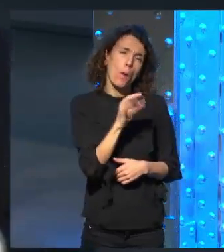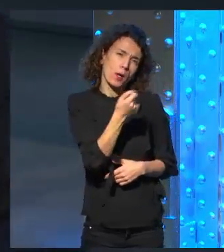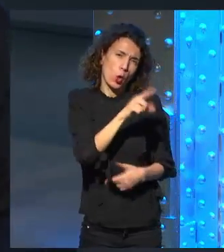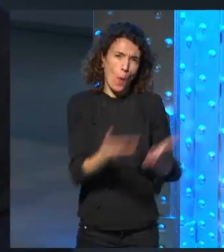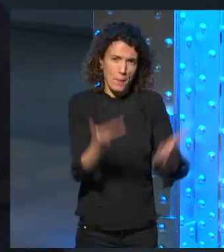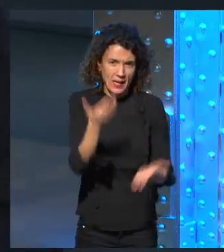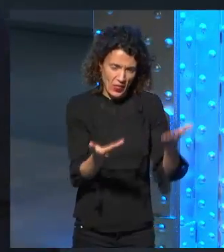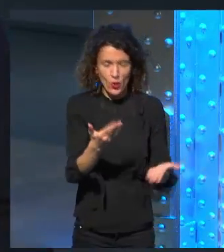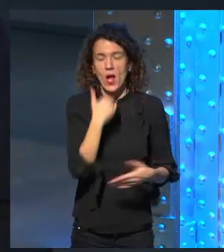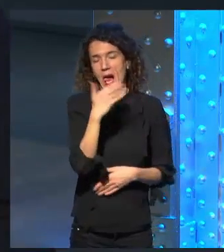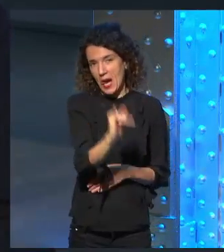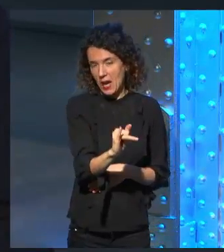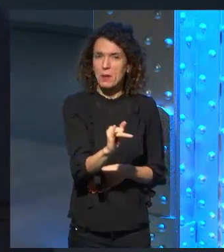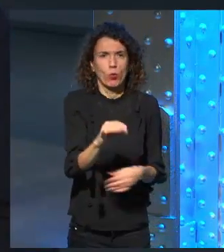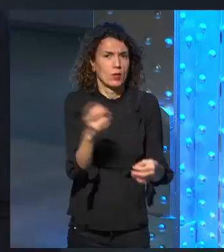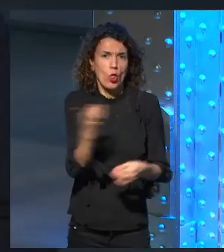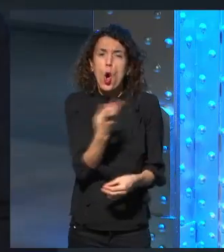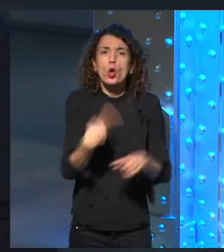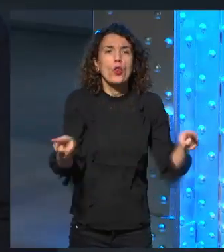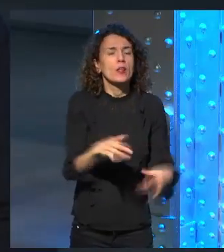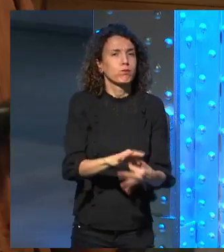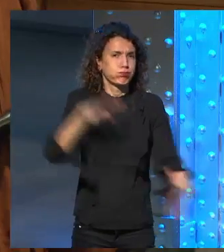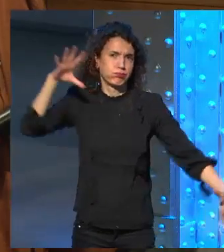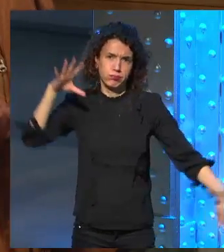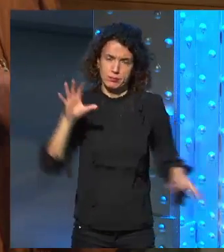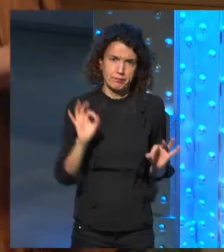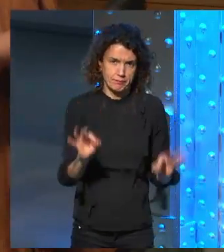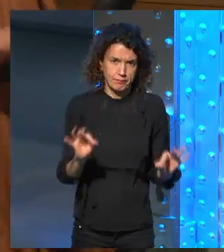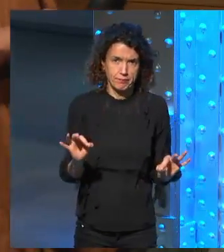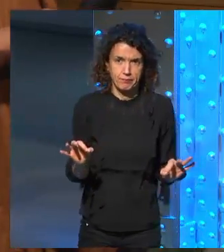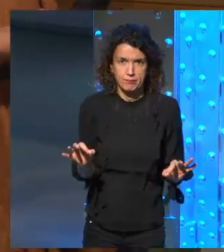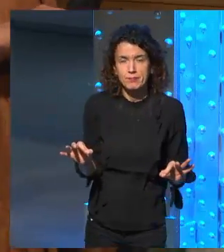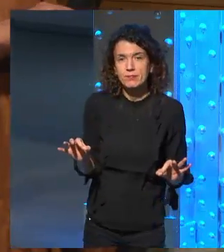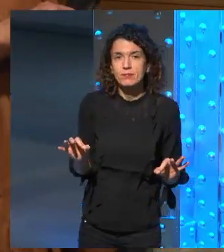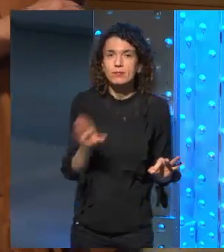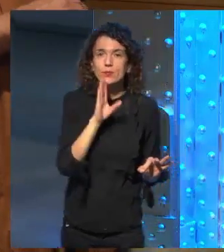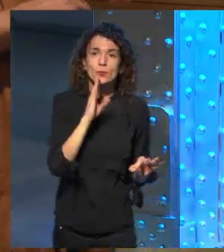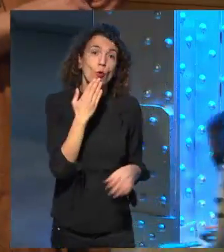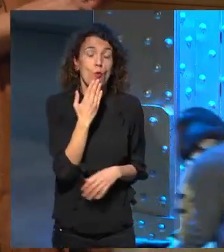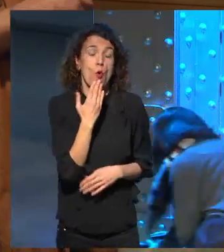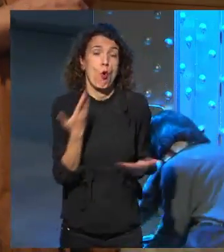Pero tienen poco que ver, yo creo que tienen poco que ver. Son como